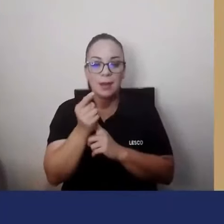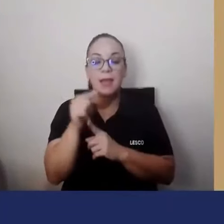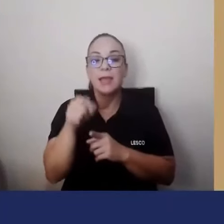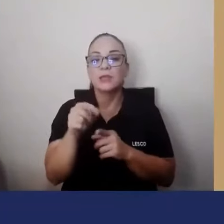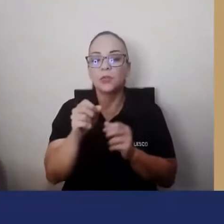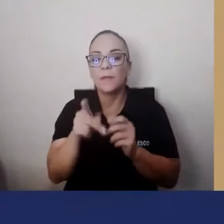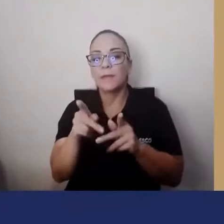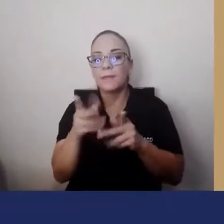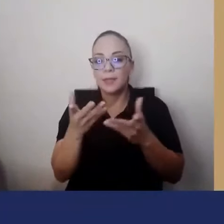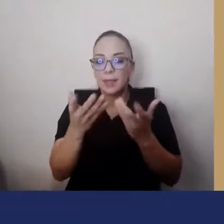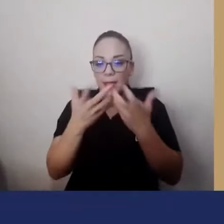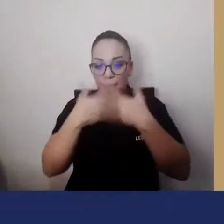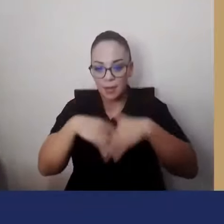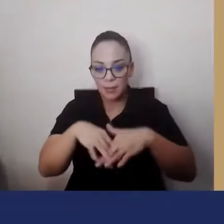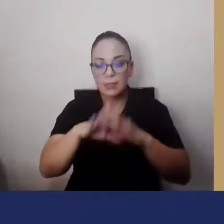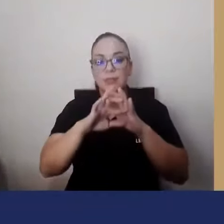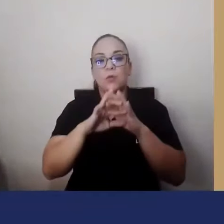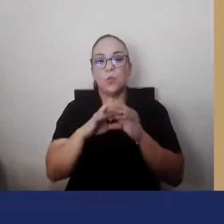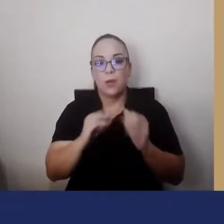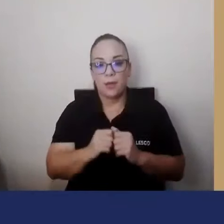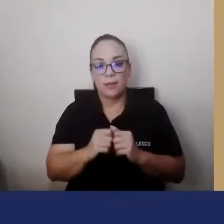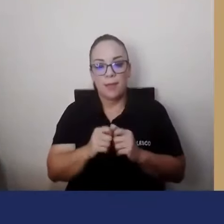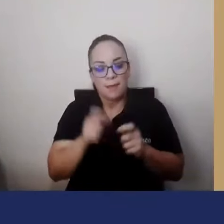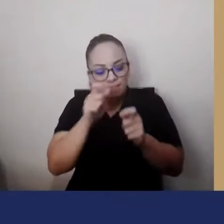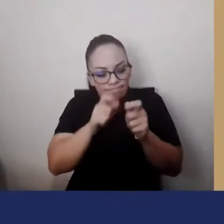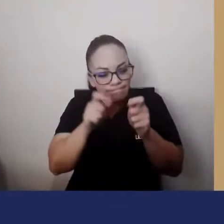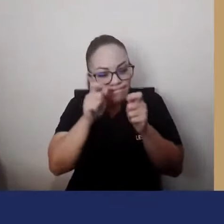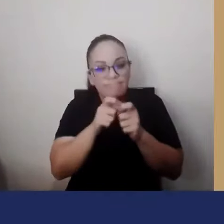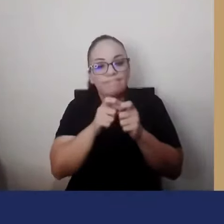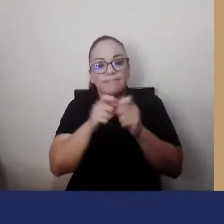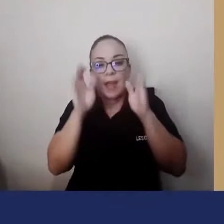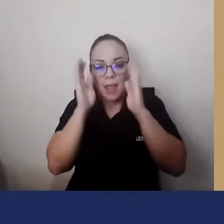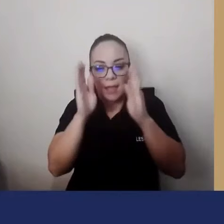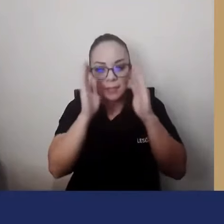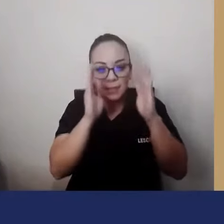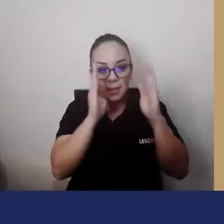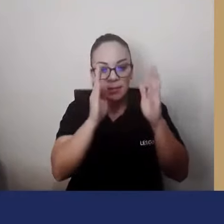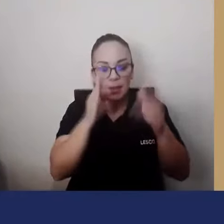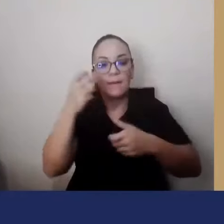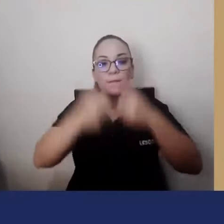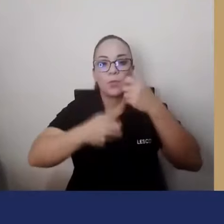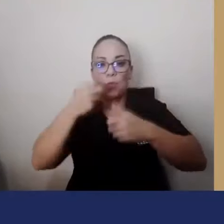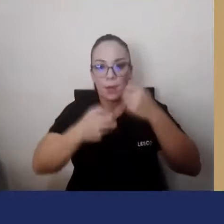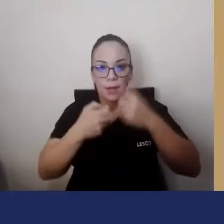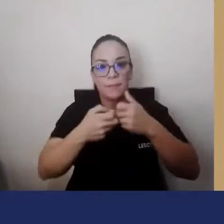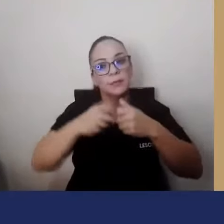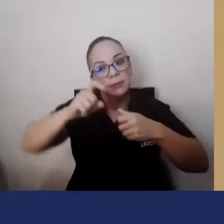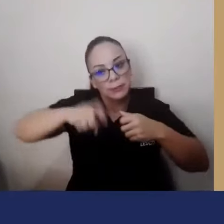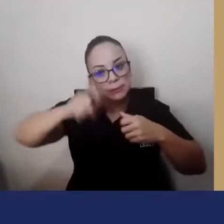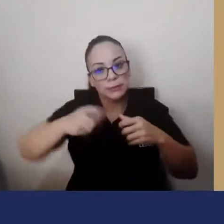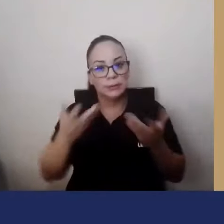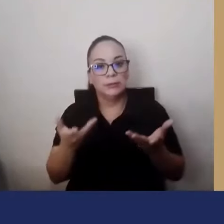articulada y precisa, atender problemas que requieren